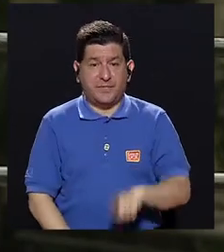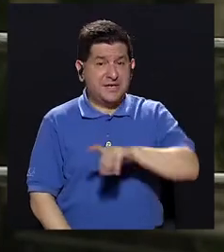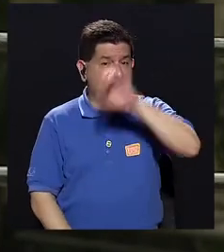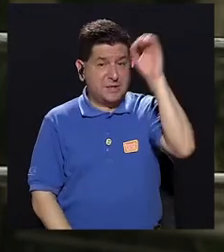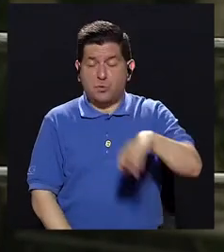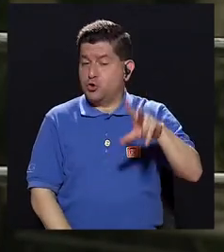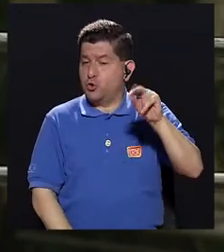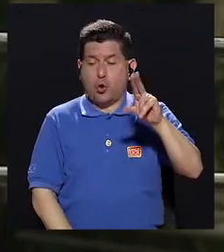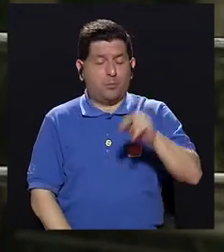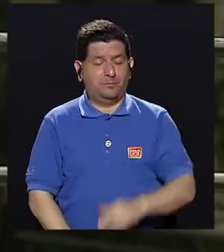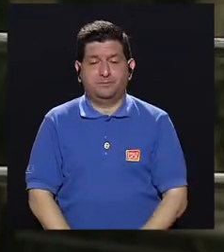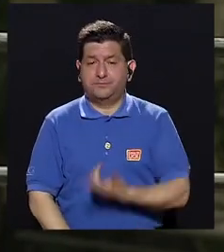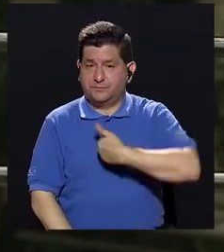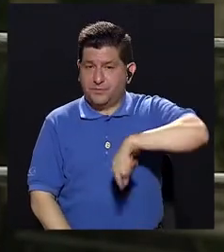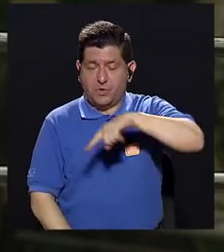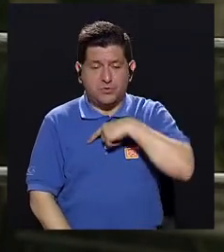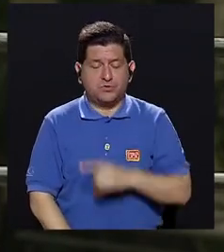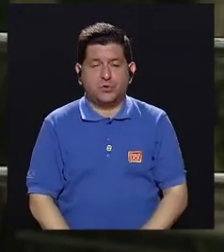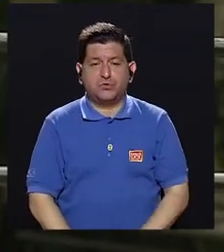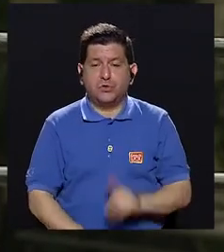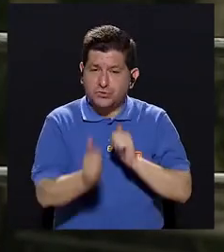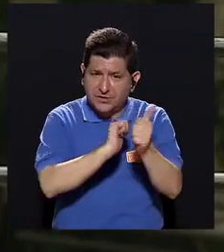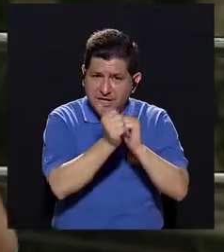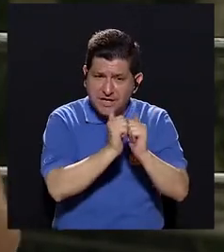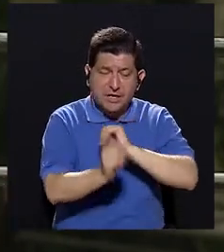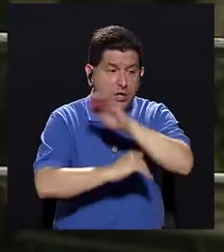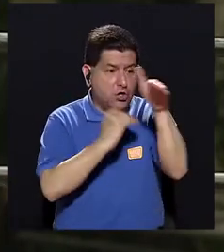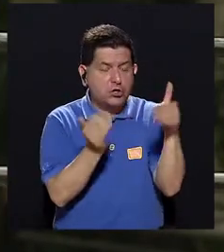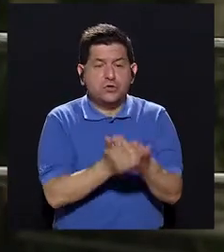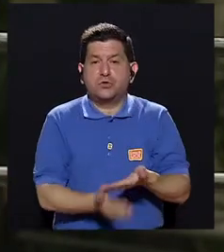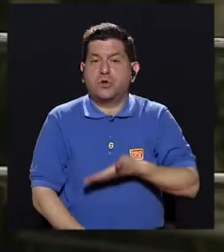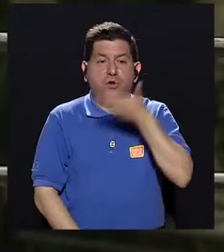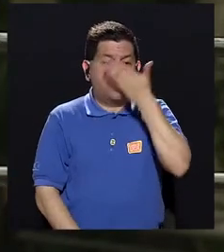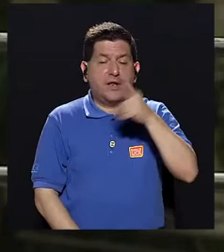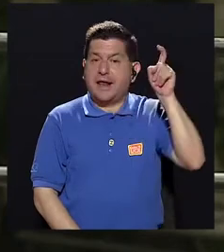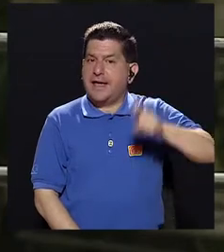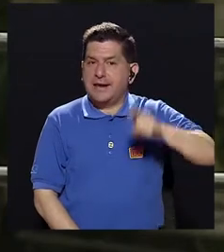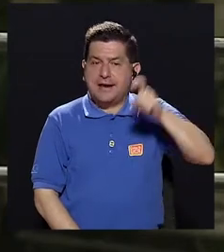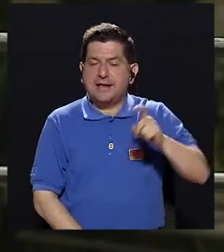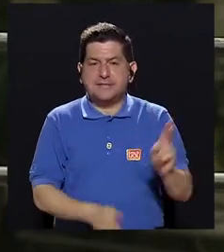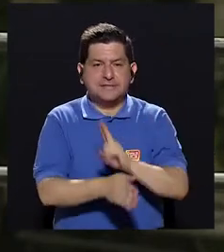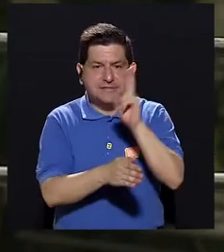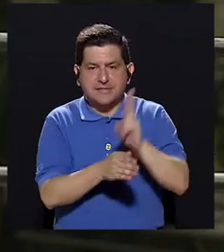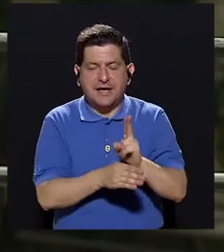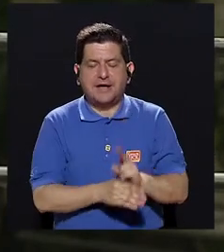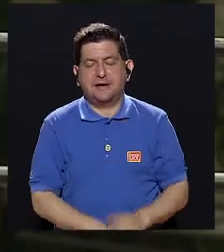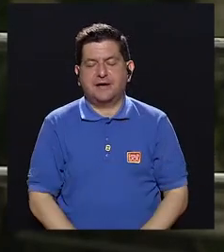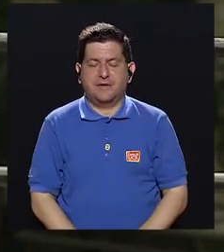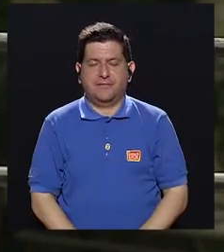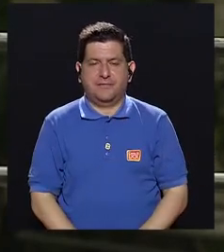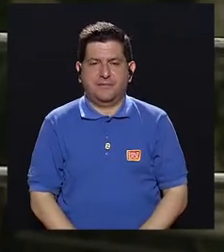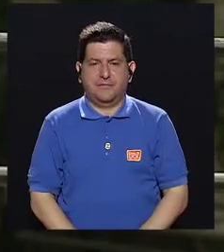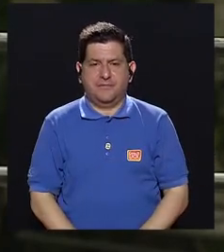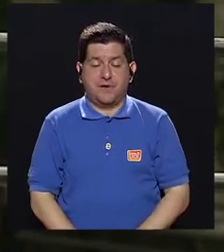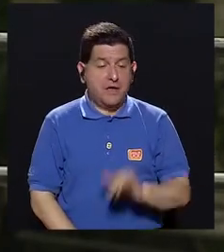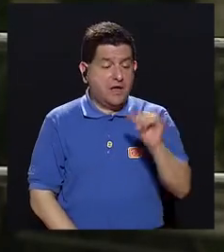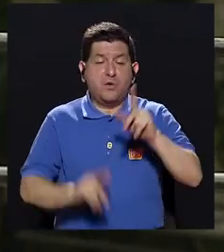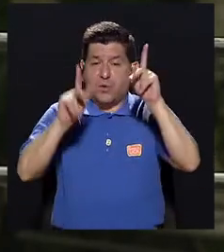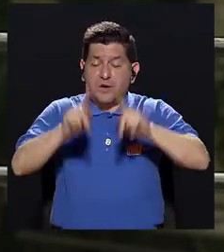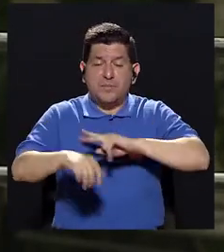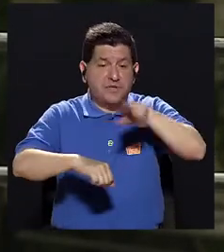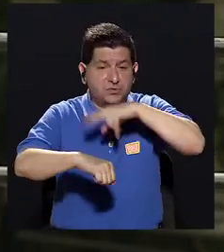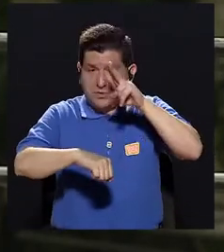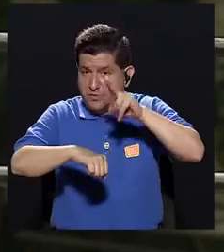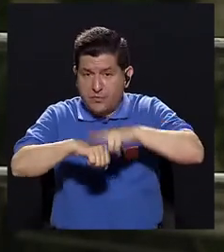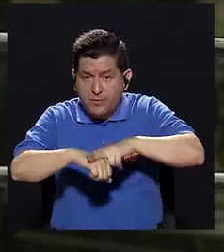no el 100% de su capacidad. Digamos, nosotros, por ejemplo, cuando hacemos deporte ocupamos todo el aire que podamos, todo el oxígeno que entra al cuerpo para poder rendir. Es igual a una